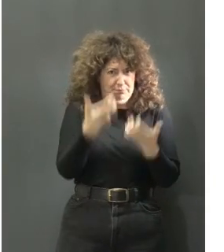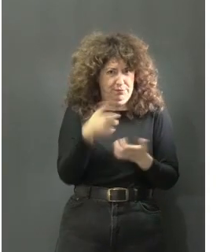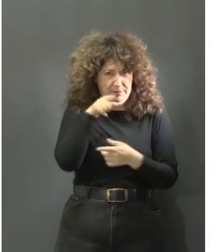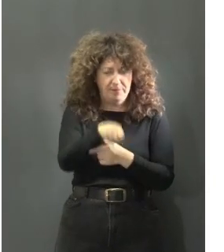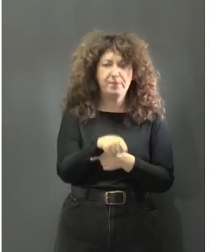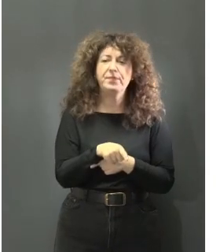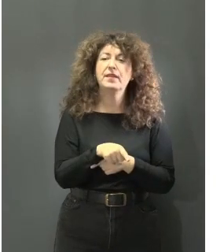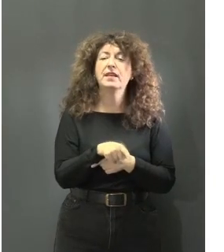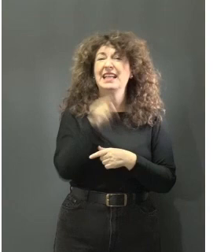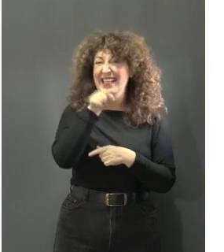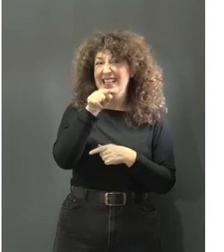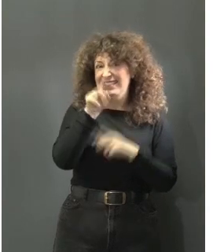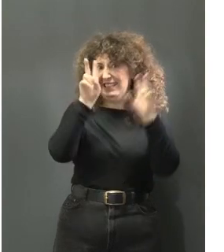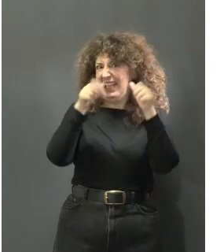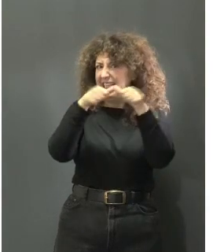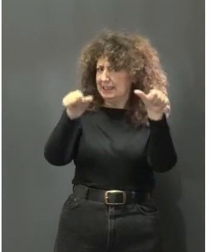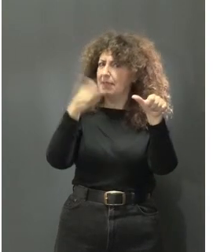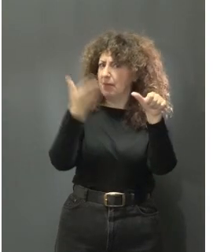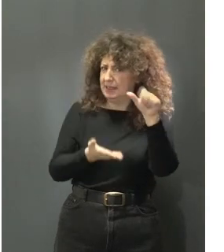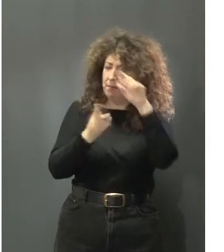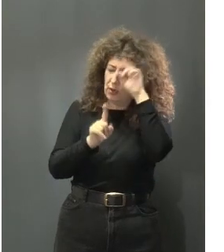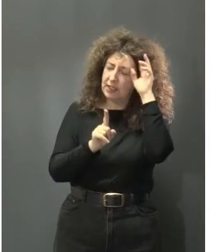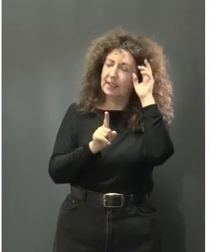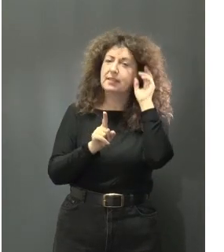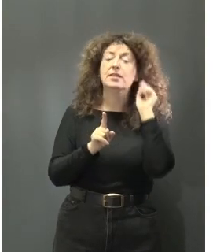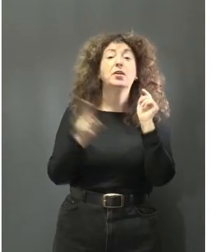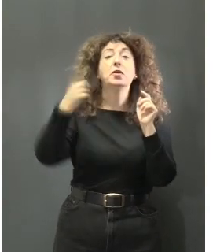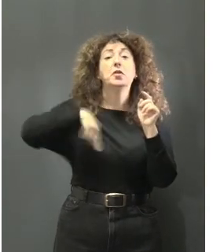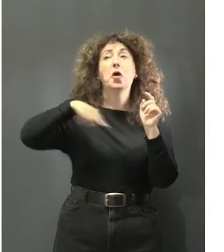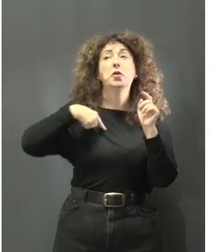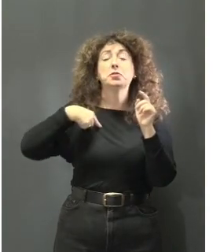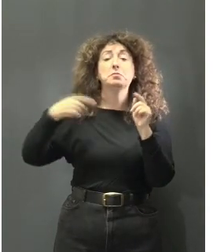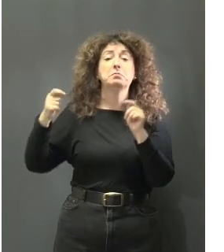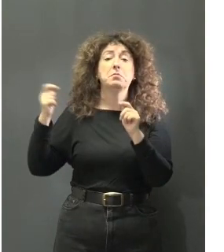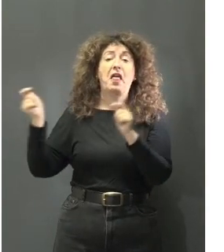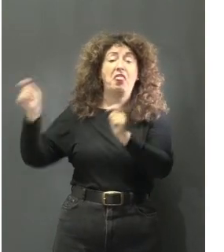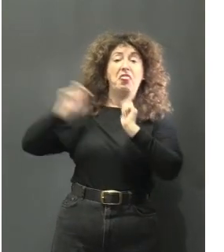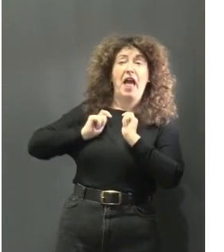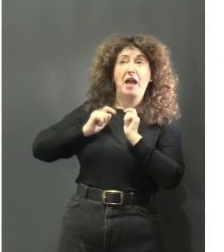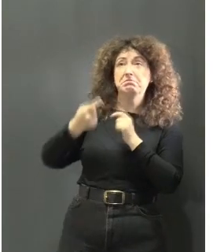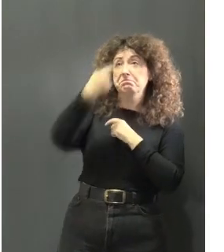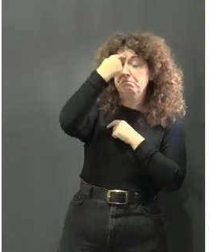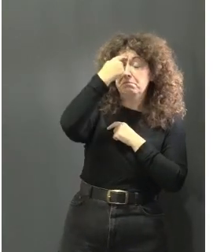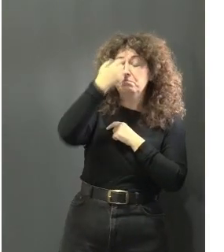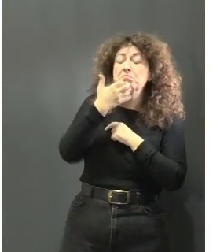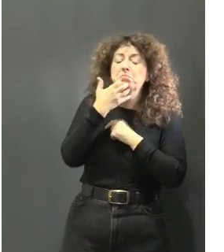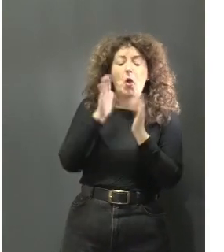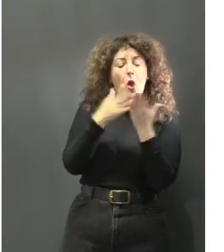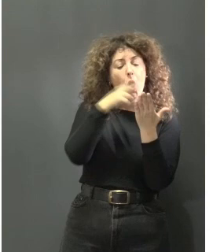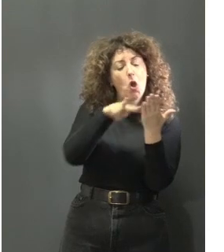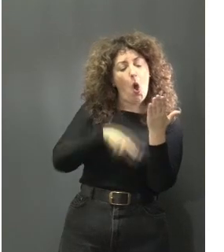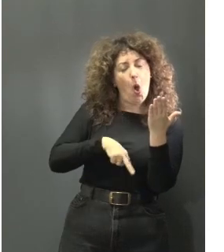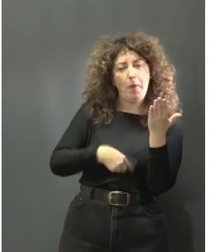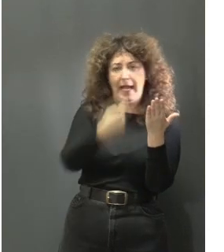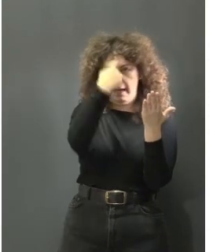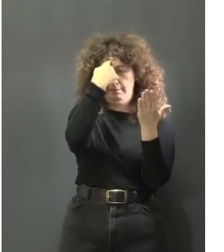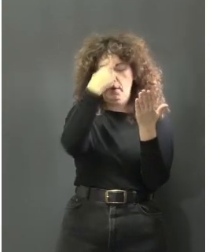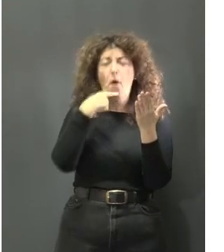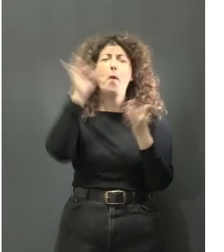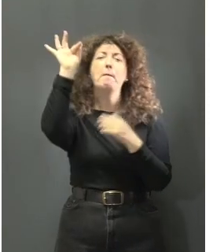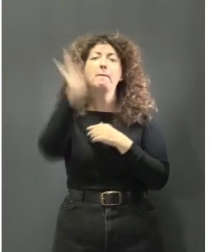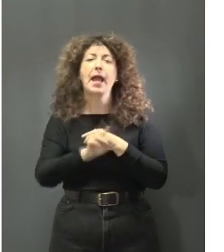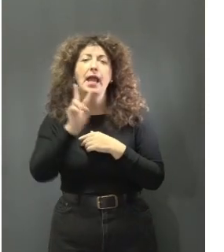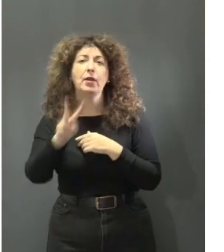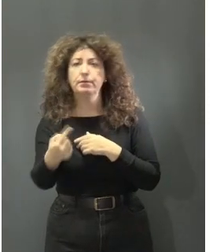y tan importante. Lo recibimos desde una novela que leo, una película